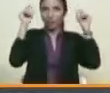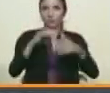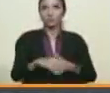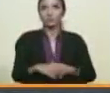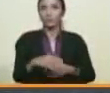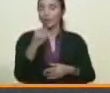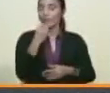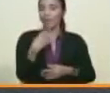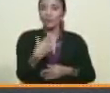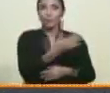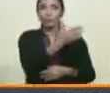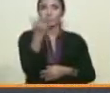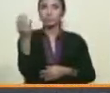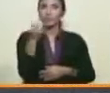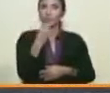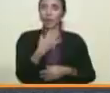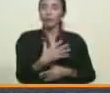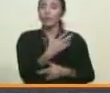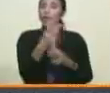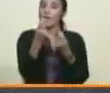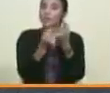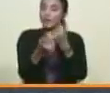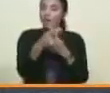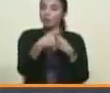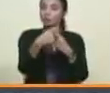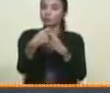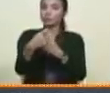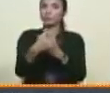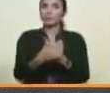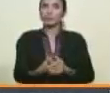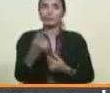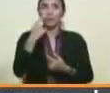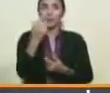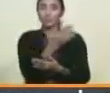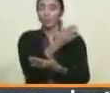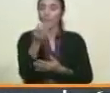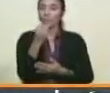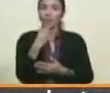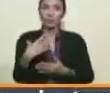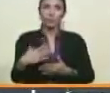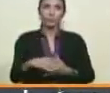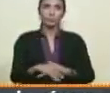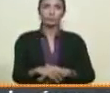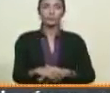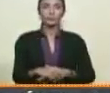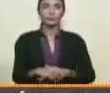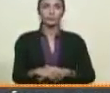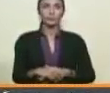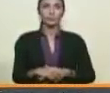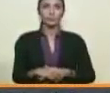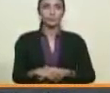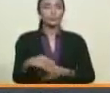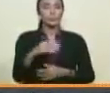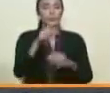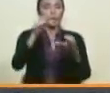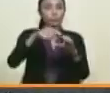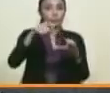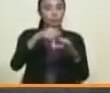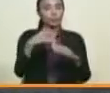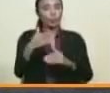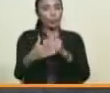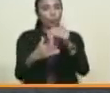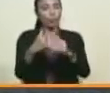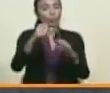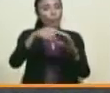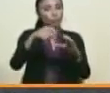equipamiento inversión equipamiento de primera a nivel mundial y en la inversión que hay que hacer